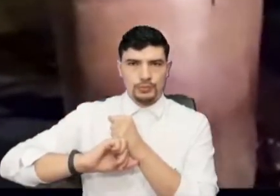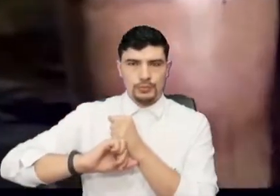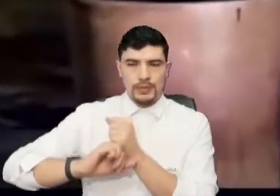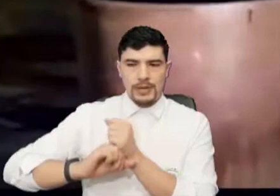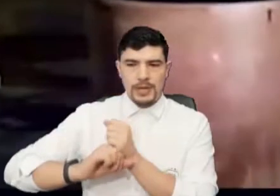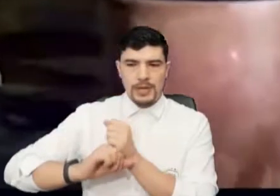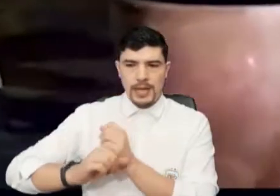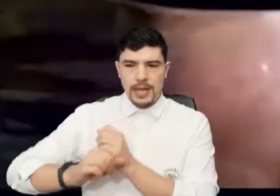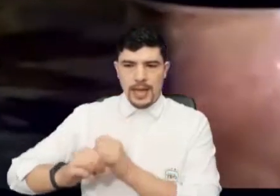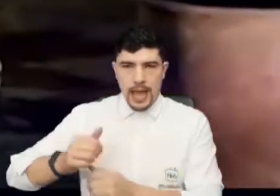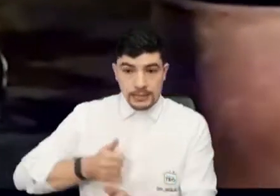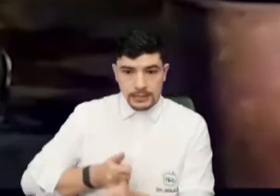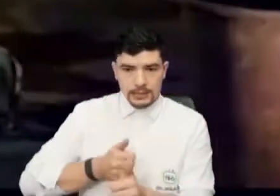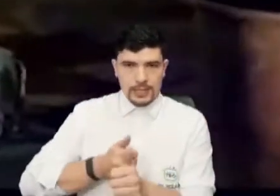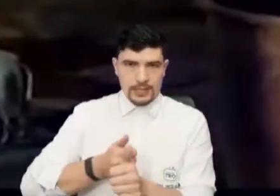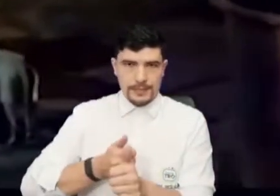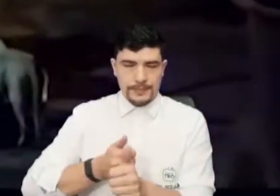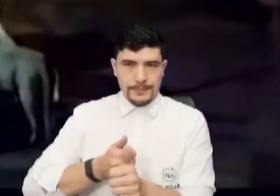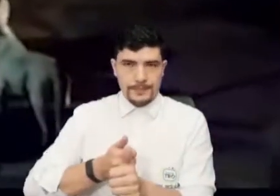algo